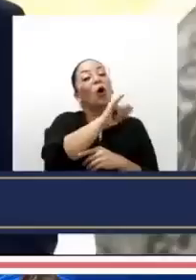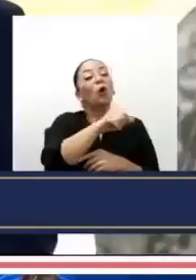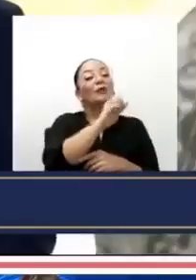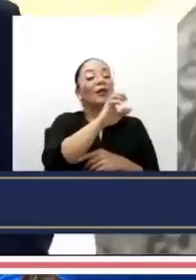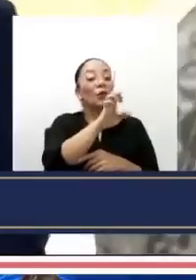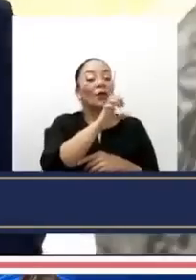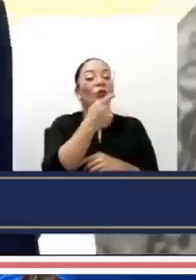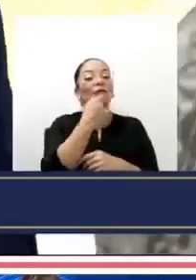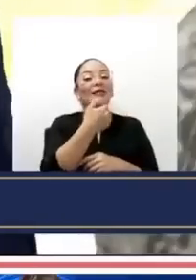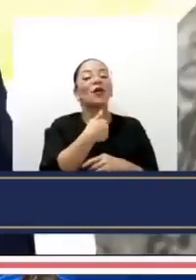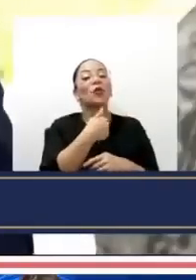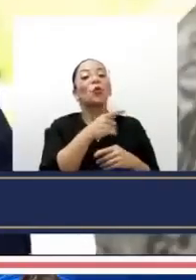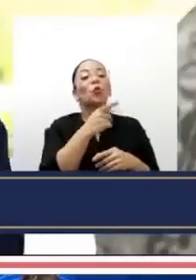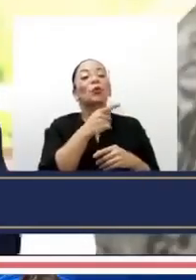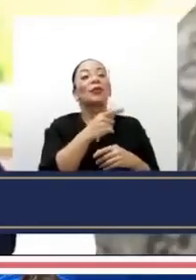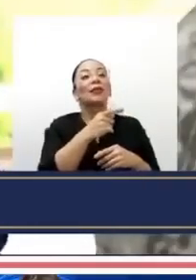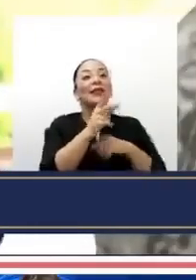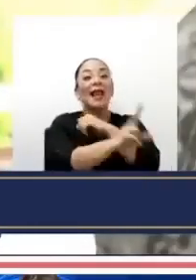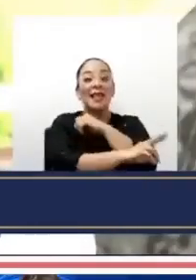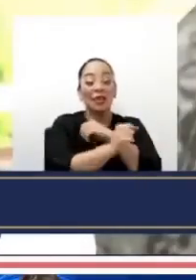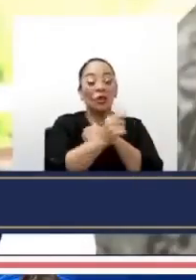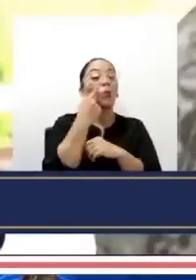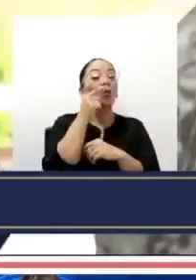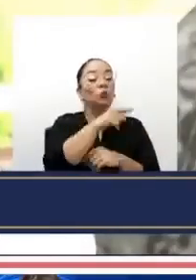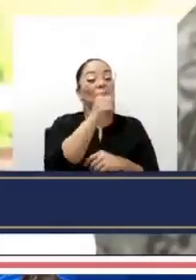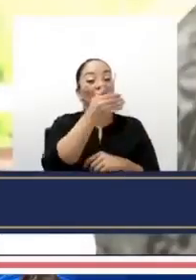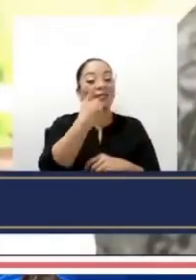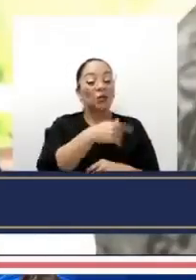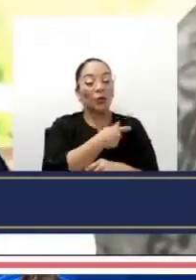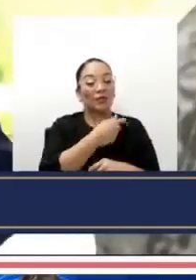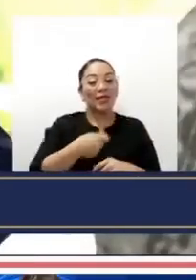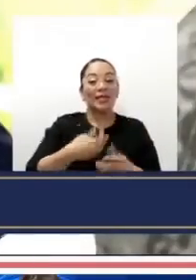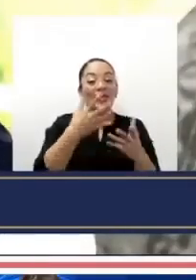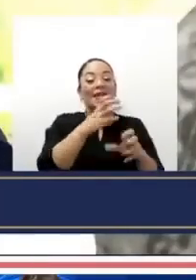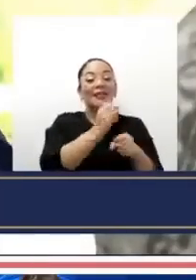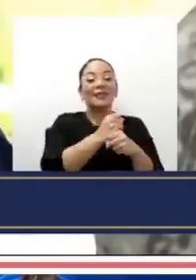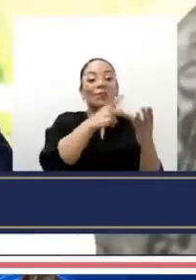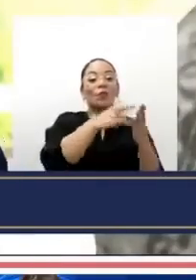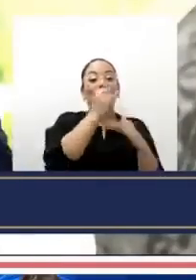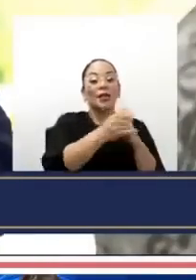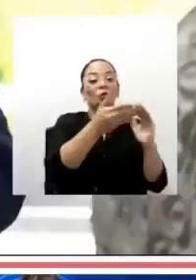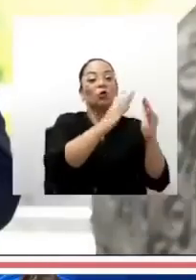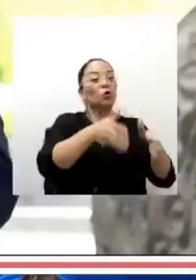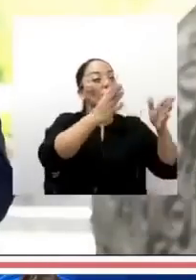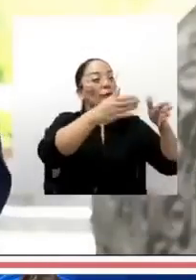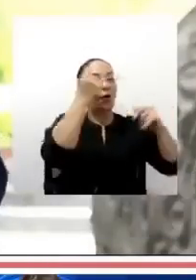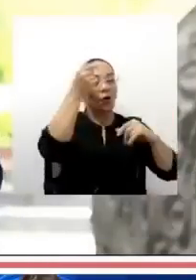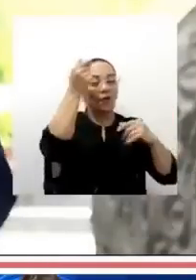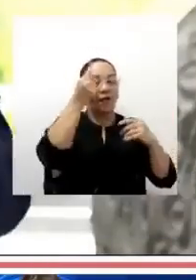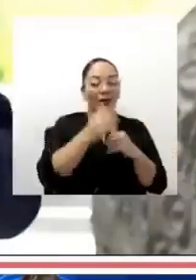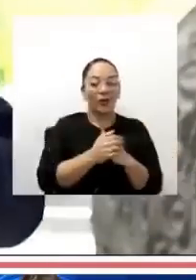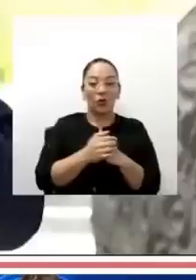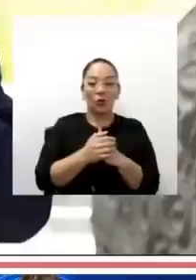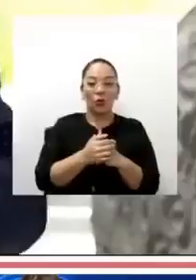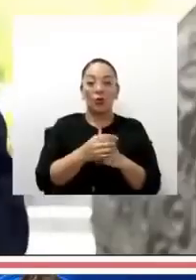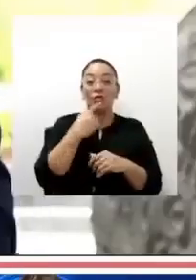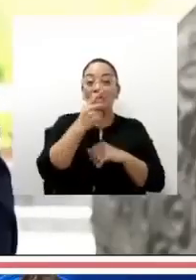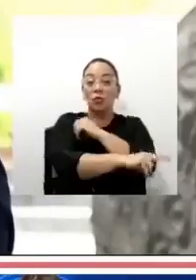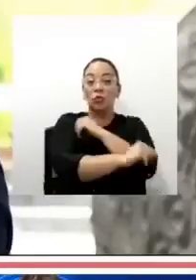un delito porque usted, señor presidente, quiere hacer el proyecto de ciudad-gobierno. Eso es un